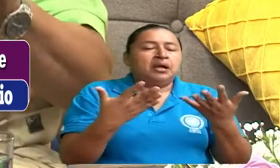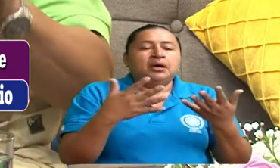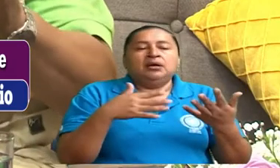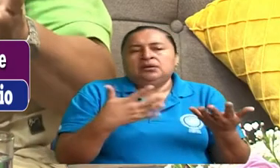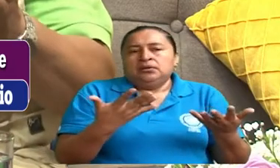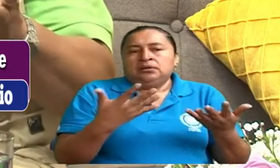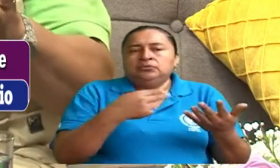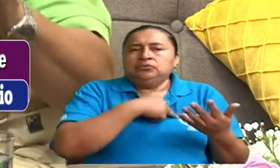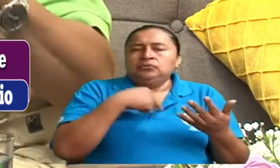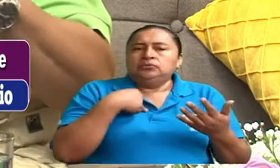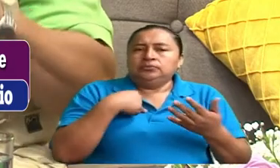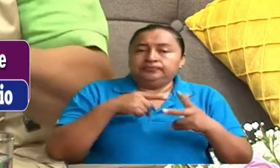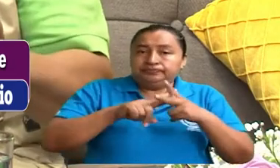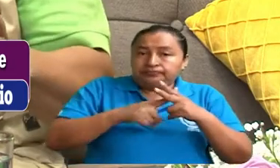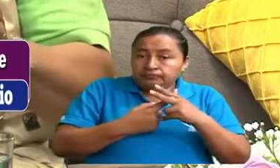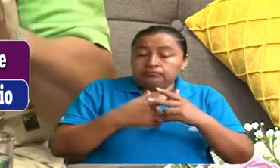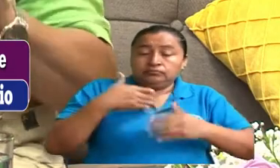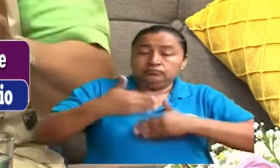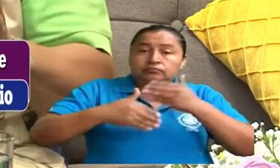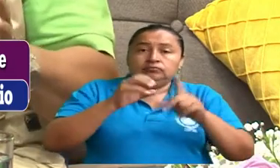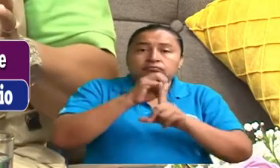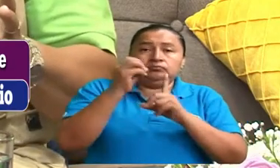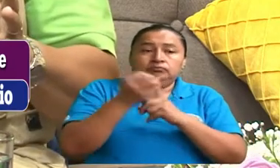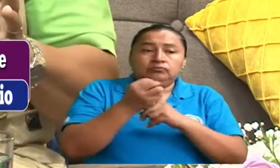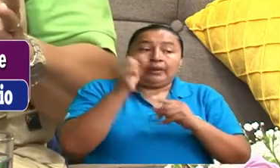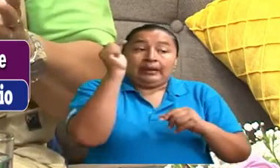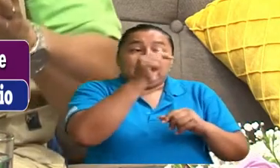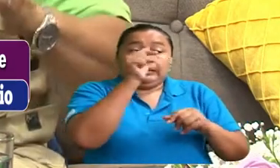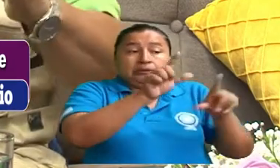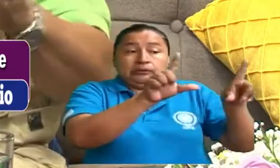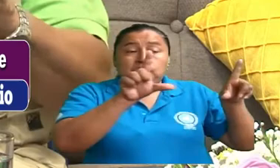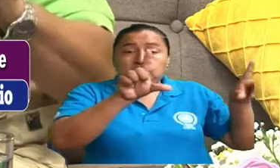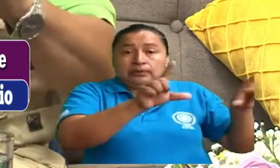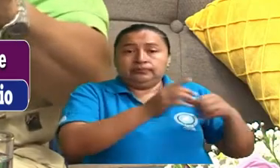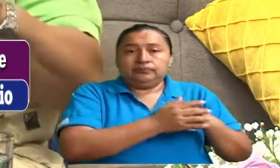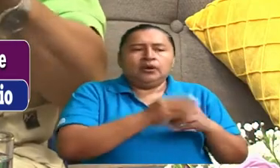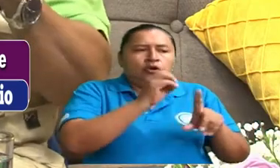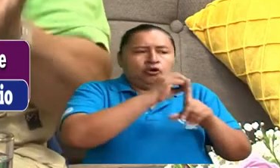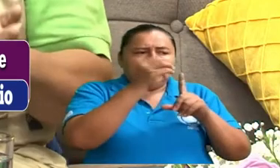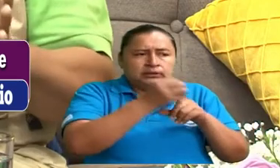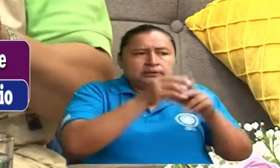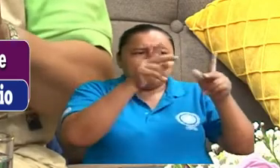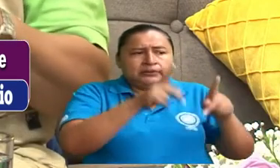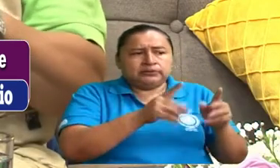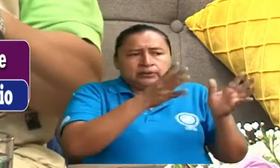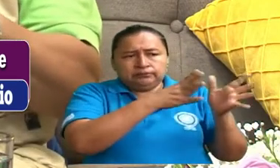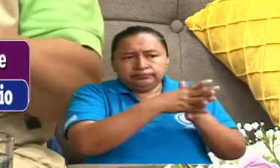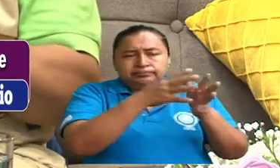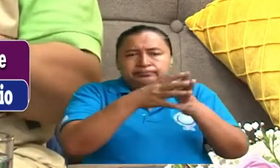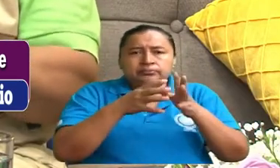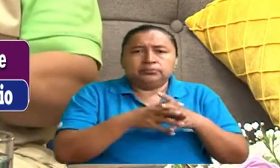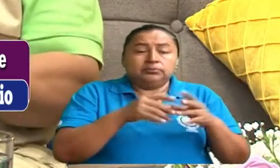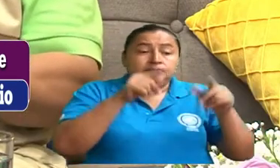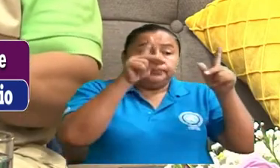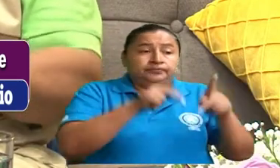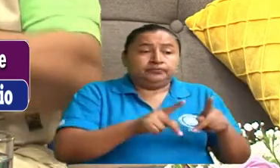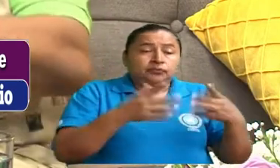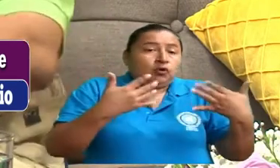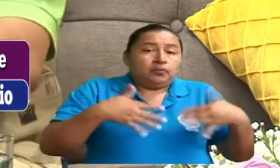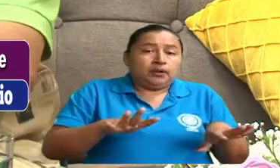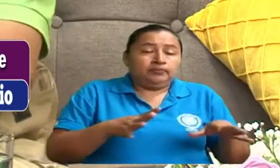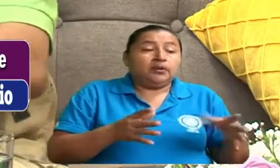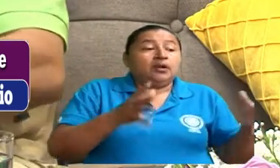Nosotros entramos en el proceso de organización en los vertederos. Okay. Organizamos a la persona, pasa de ser una persona natural